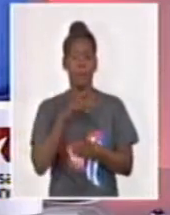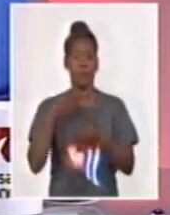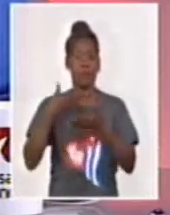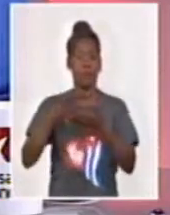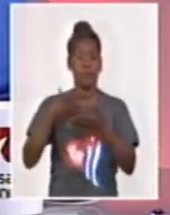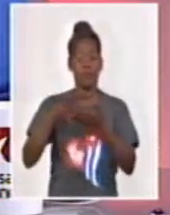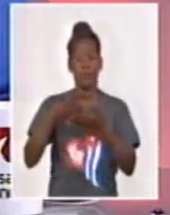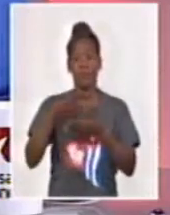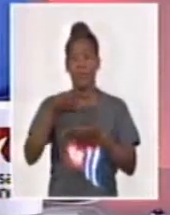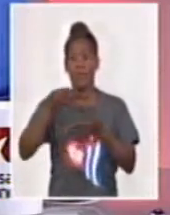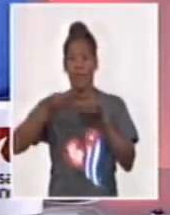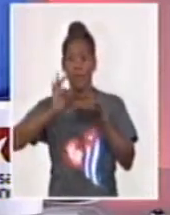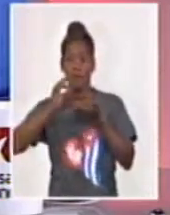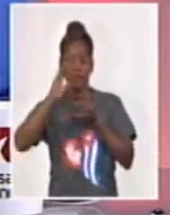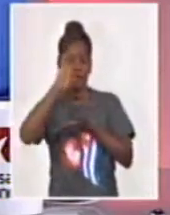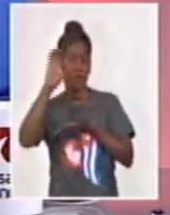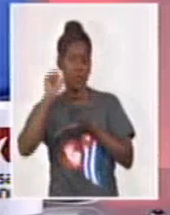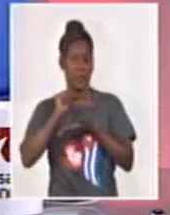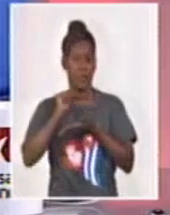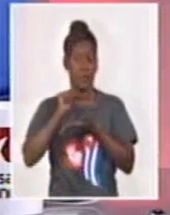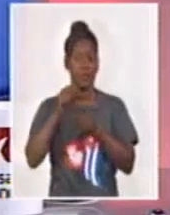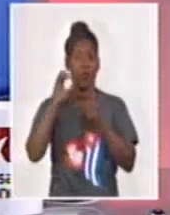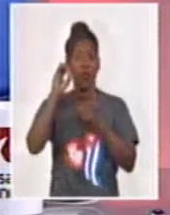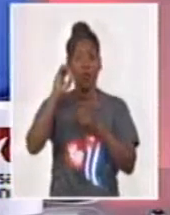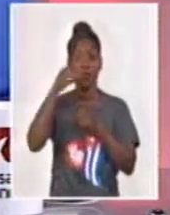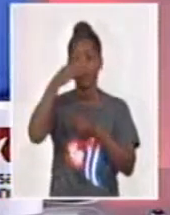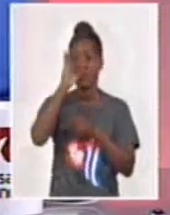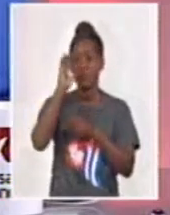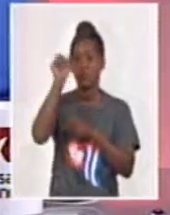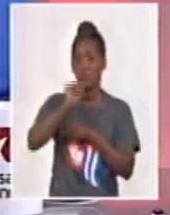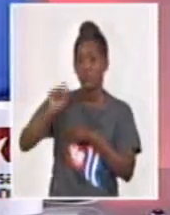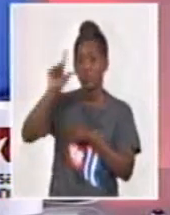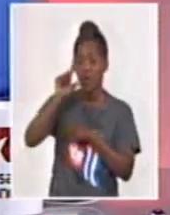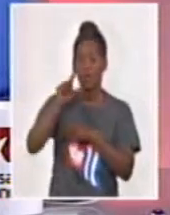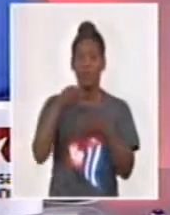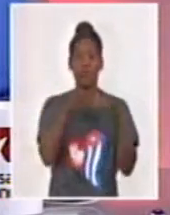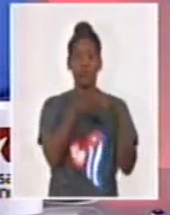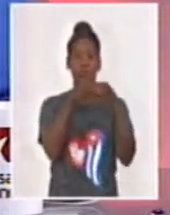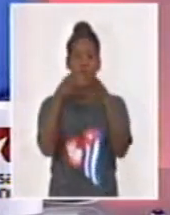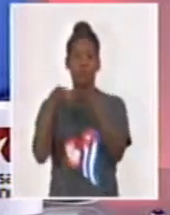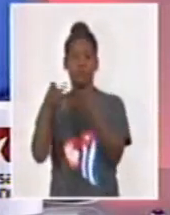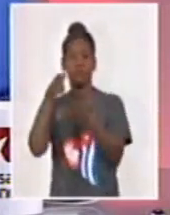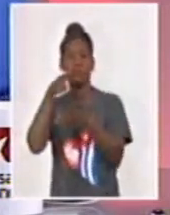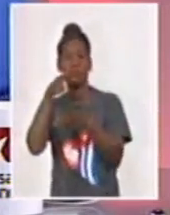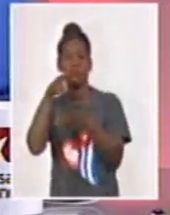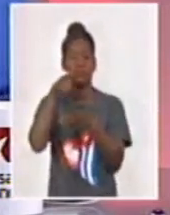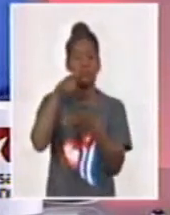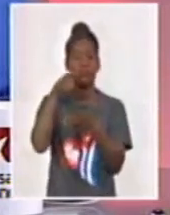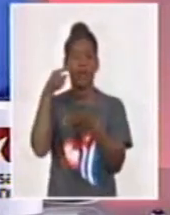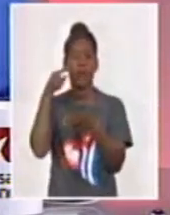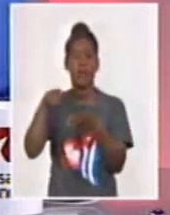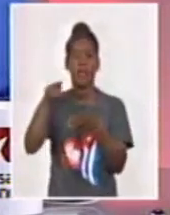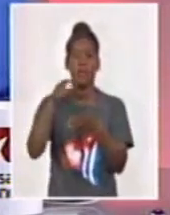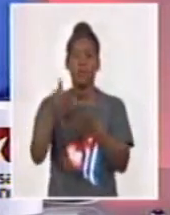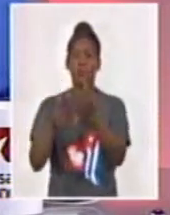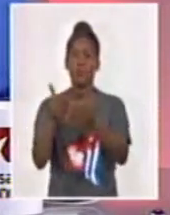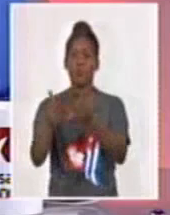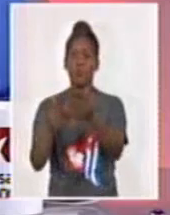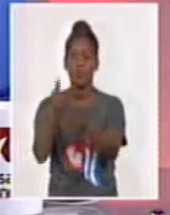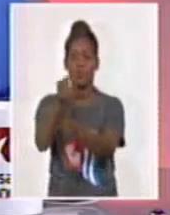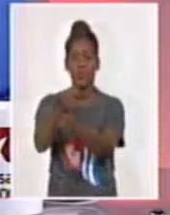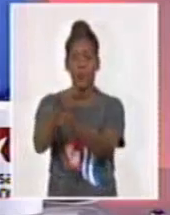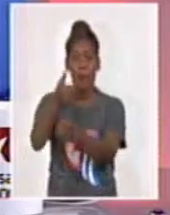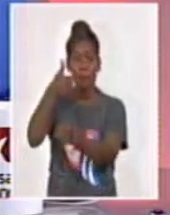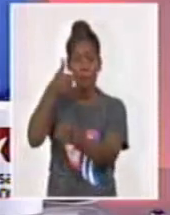el aseguramiento del recurso para el propio funcionamiento de estos centros. Es importante eso, la autogestión que